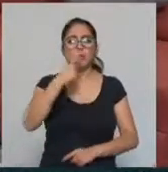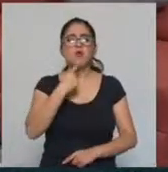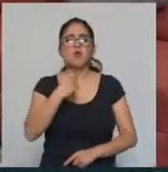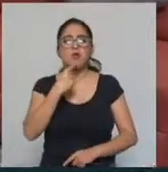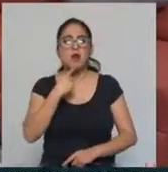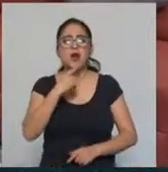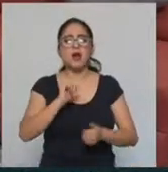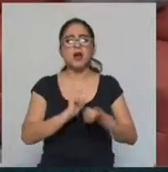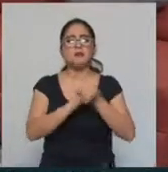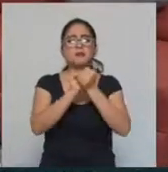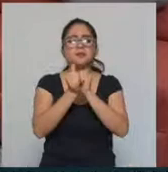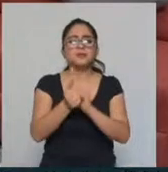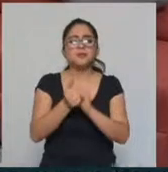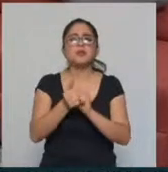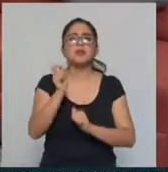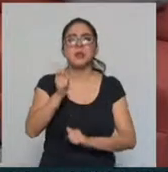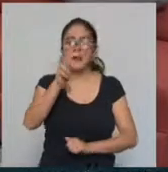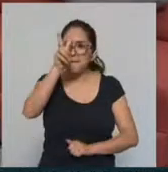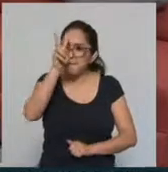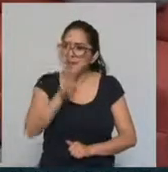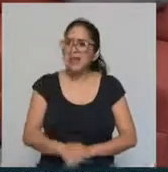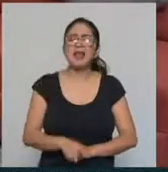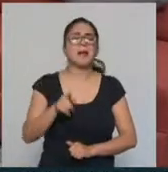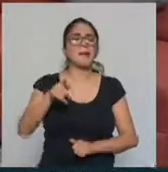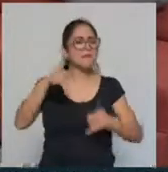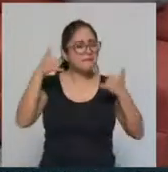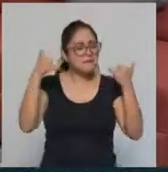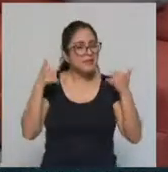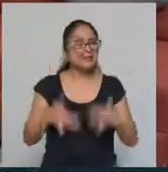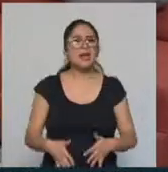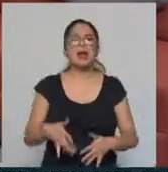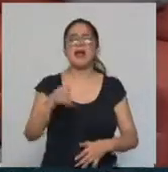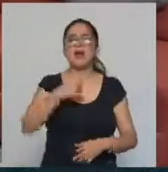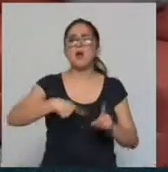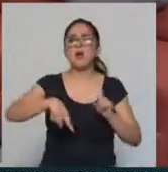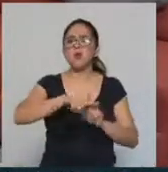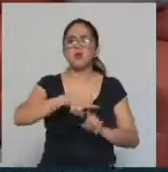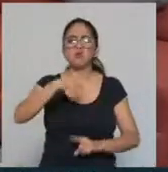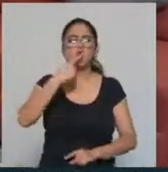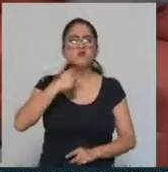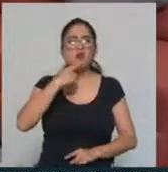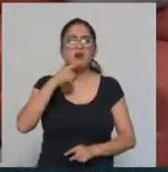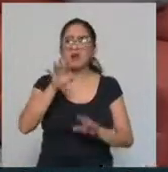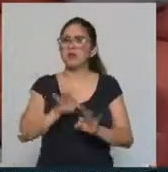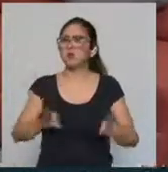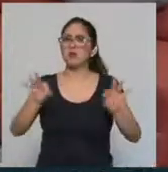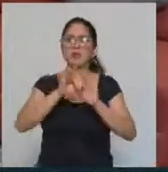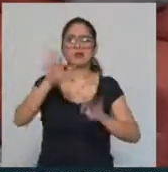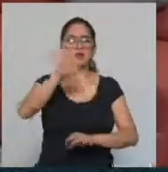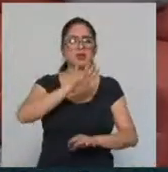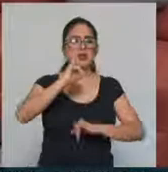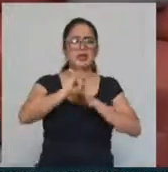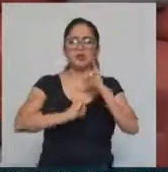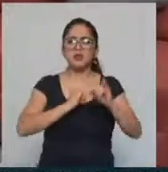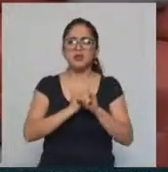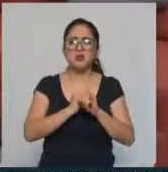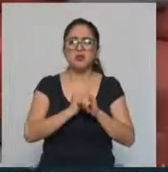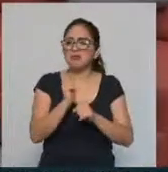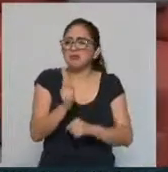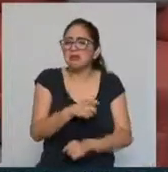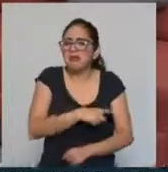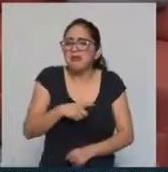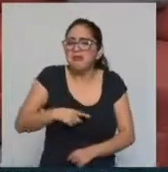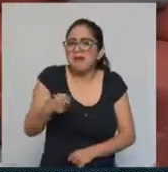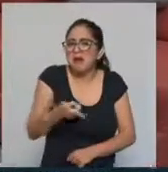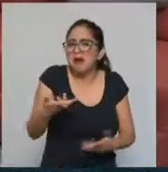Cruz Roja de verdad pesada, una Cruz Roja que sea referente a nivel internacional? ¿Qué es lo que tenemos que hacer los mexicanos? O también,